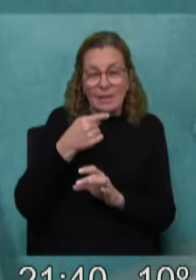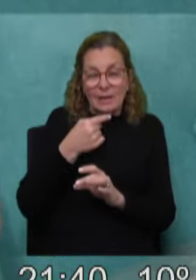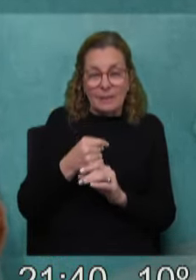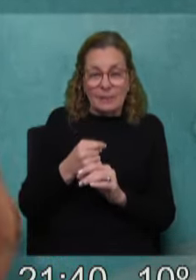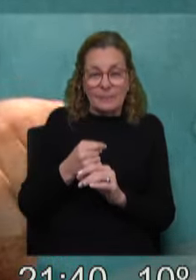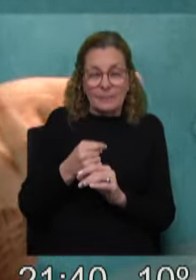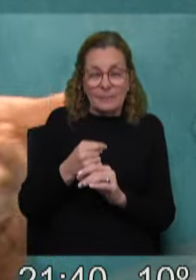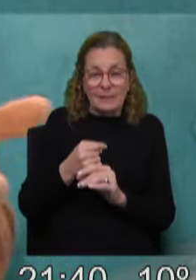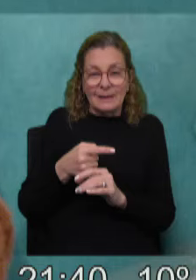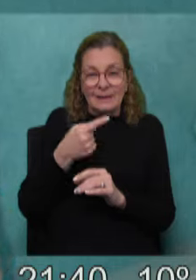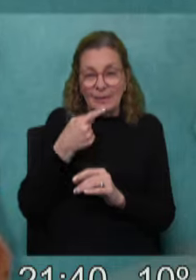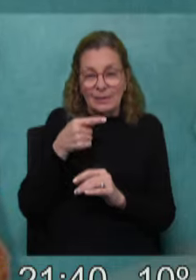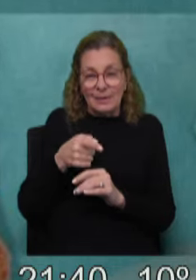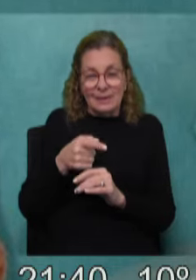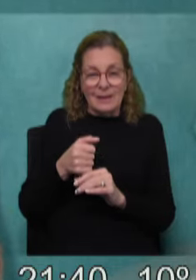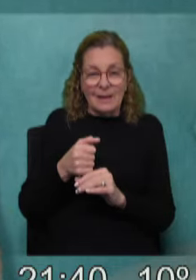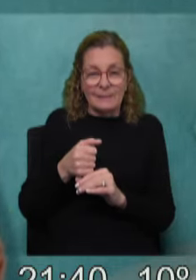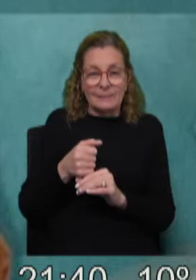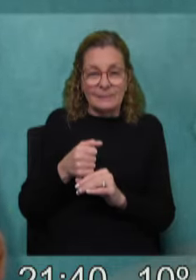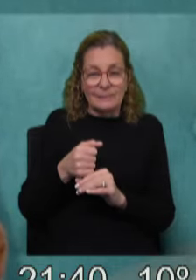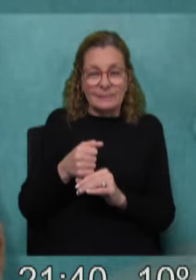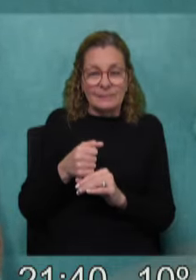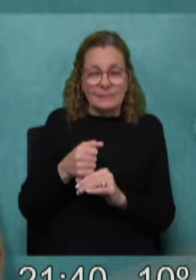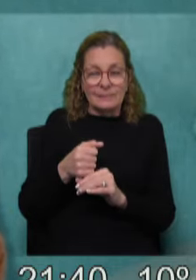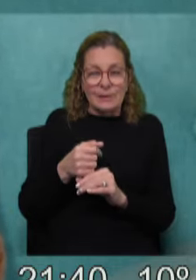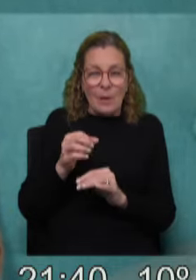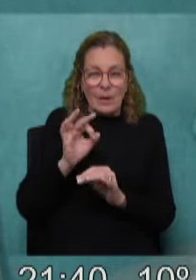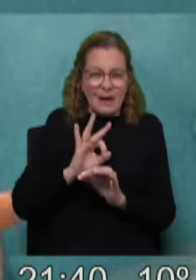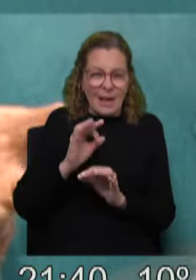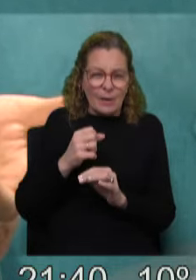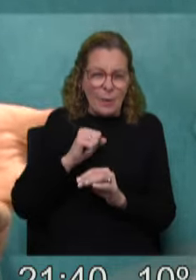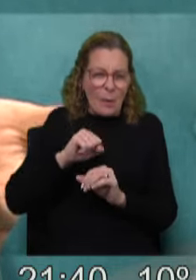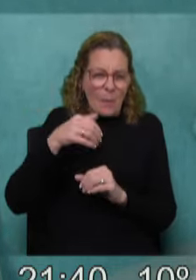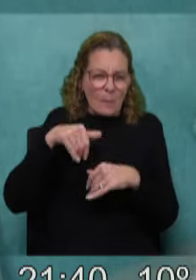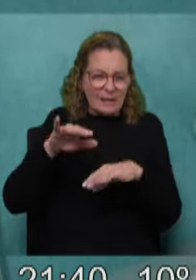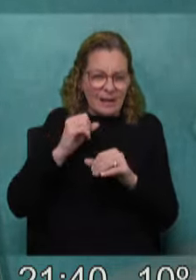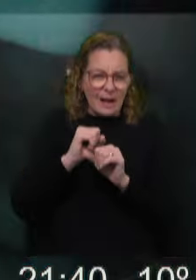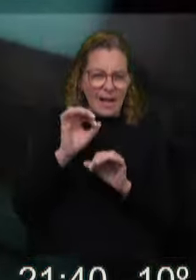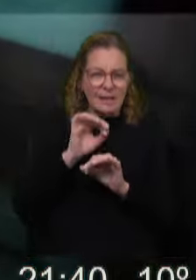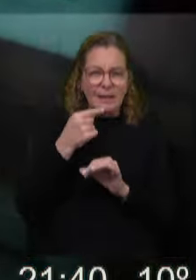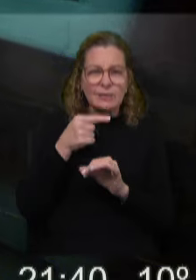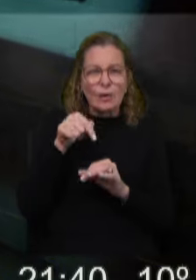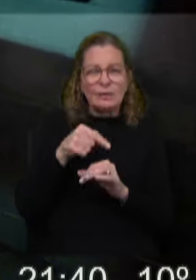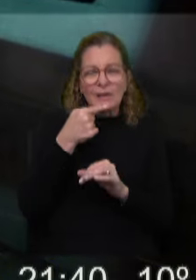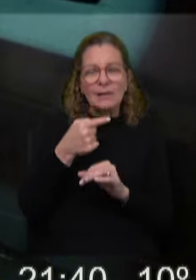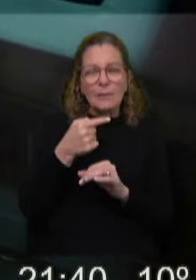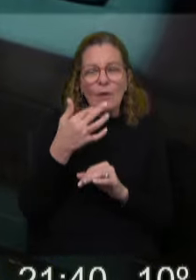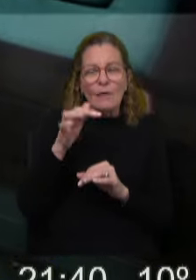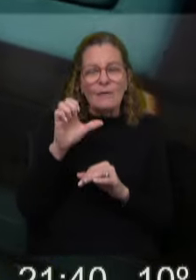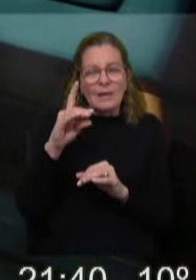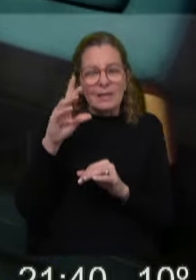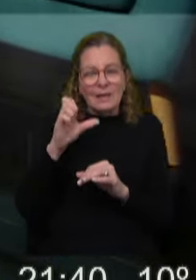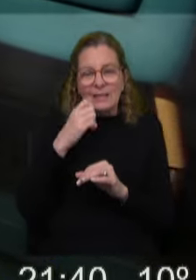no tenían esa parte, ¿no? No pasa nada, pasa. Dicen, bueno, esto, hoy, si esto está bueno. Hoy contábamos de Fede, que decía que,